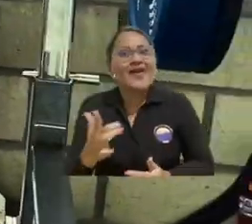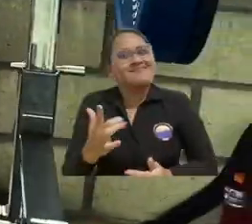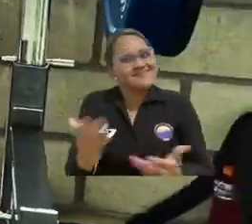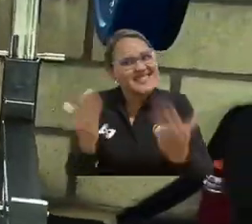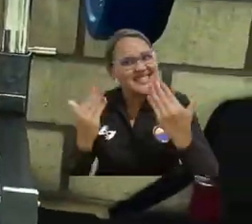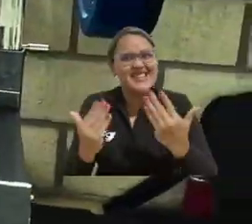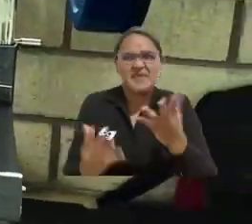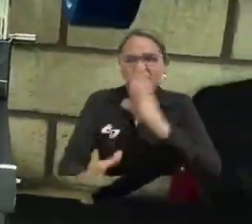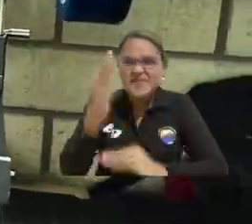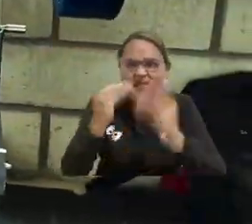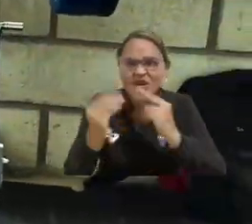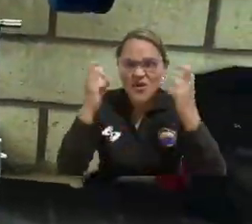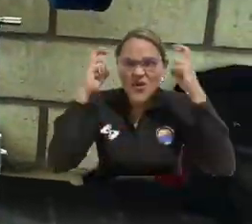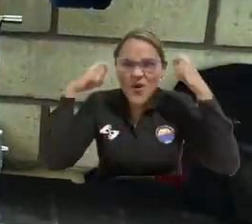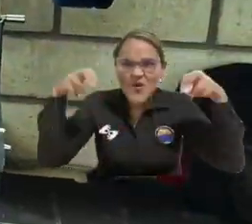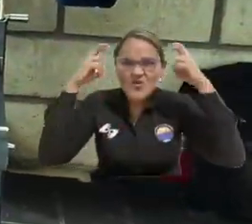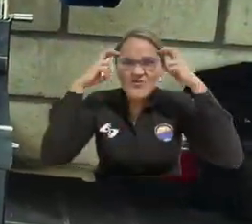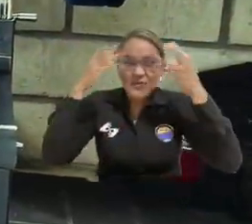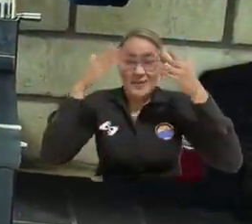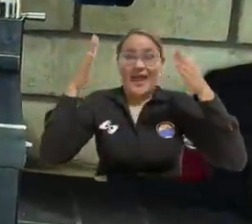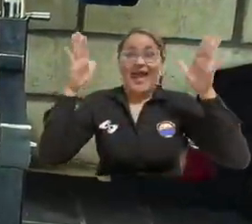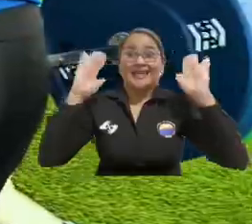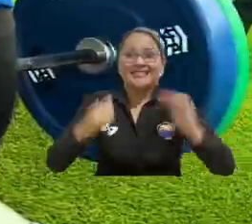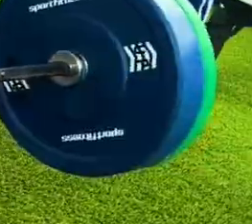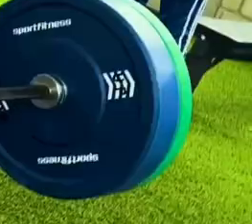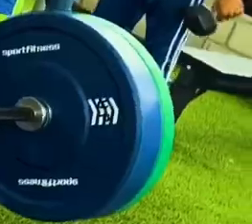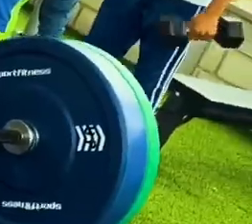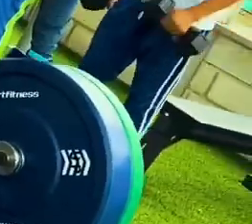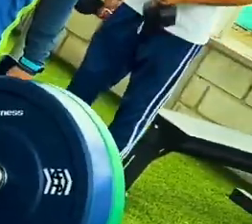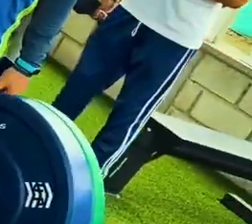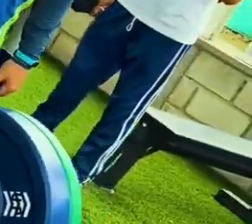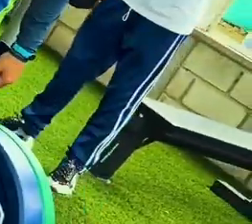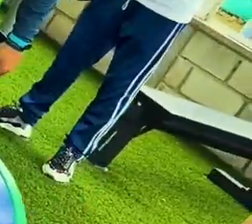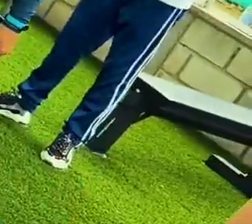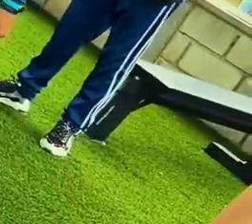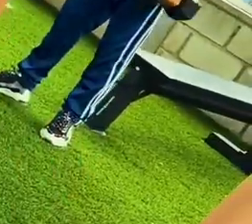vamos a obtener más conocimiento.